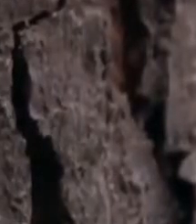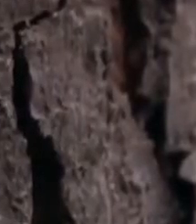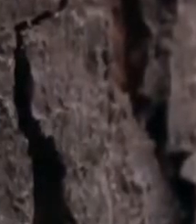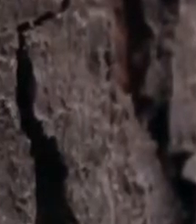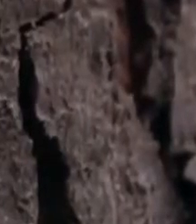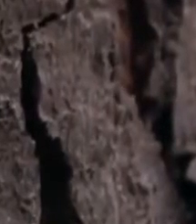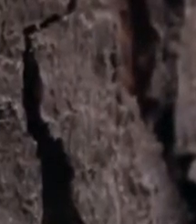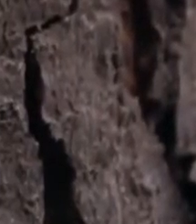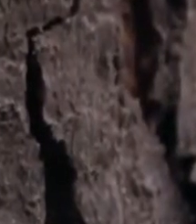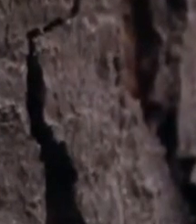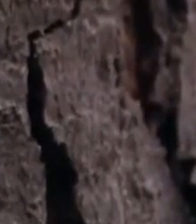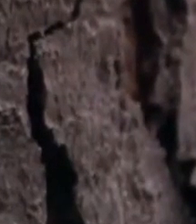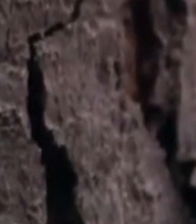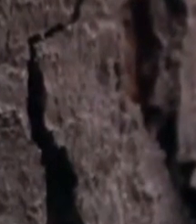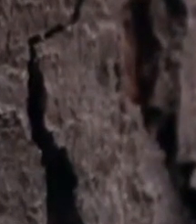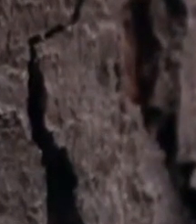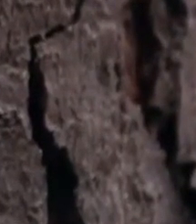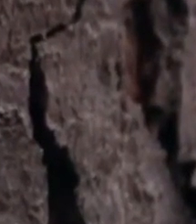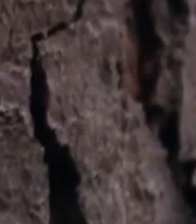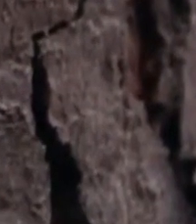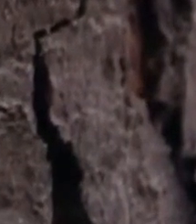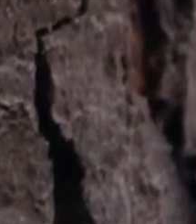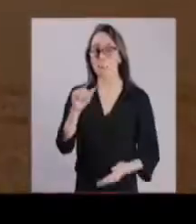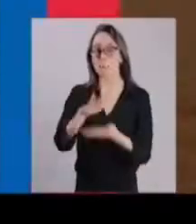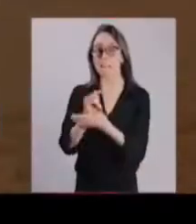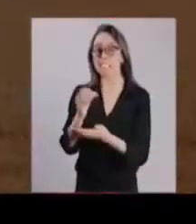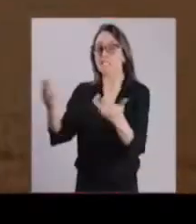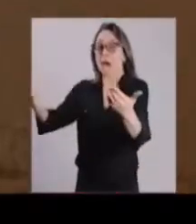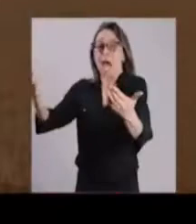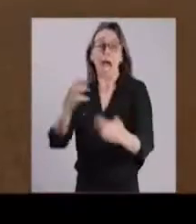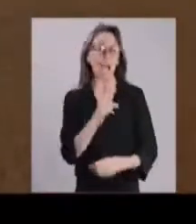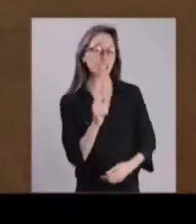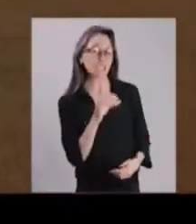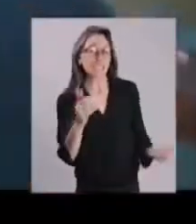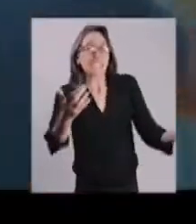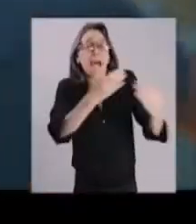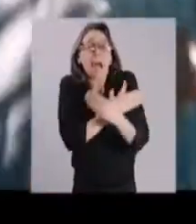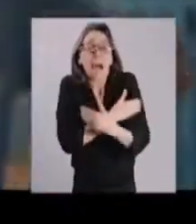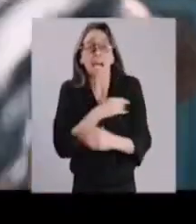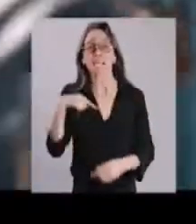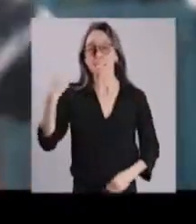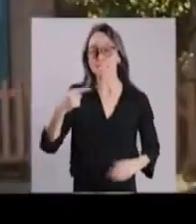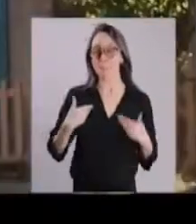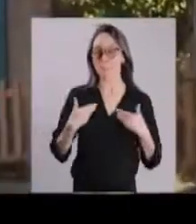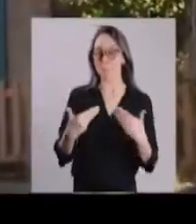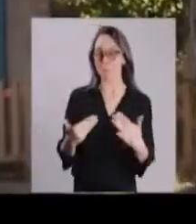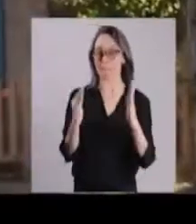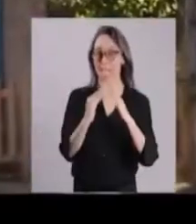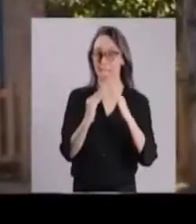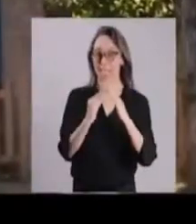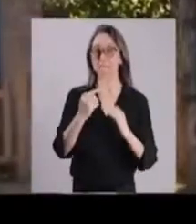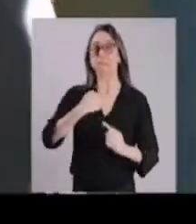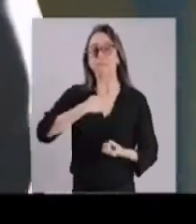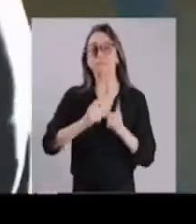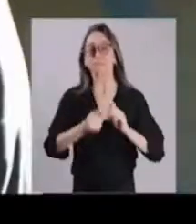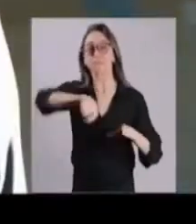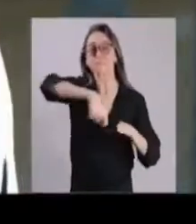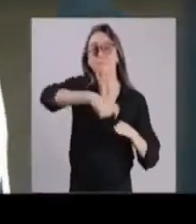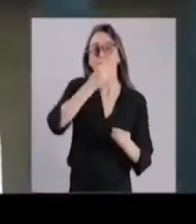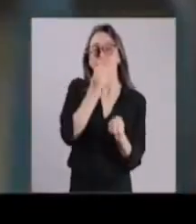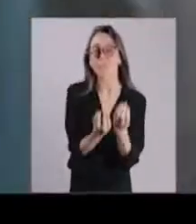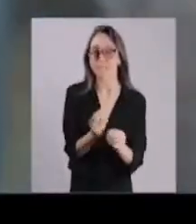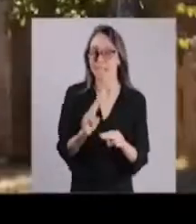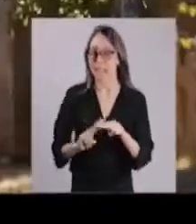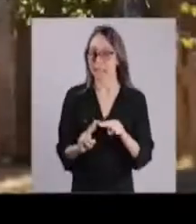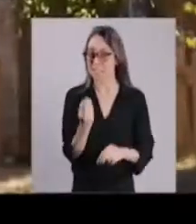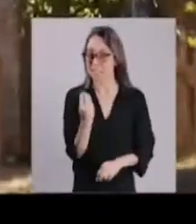Arauco. Renovables para una vida mejor. ¡Panchito! ¡Rosita! ¿Te gustó? Cada vez que me invitan a una casa, termino cocinando. Y